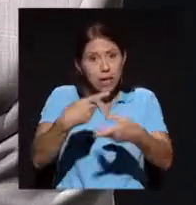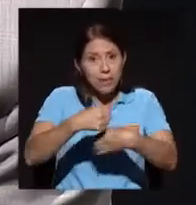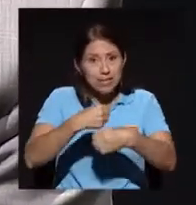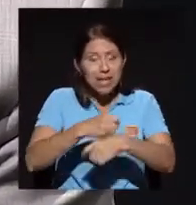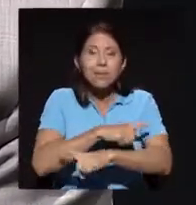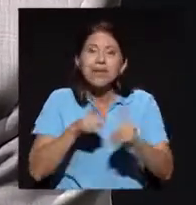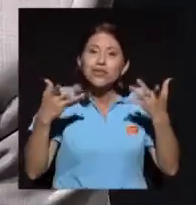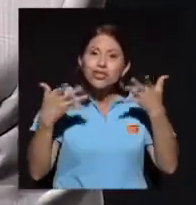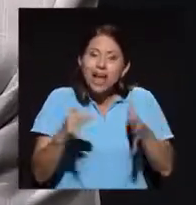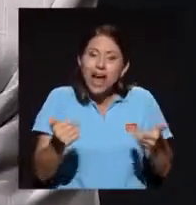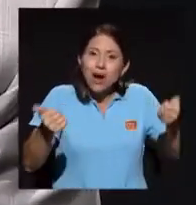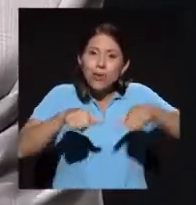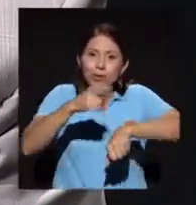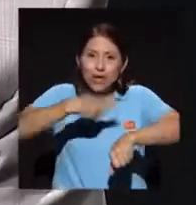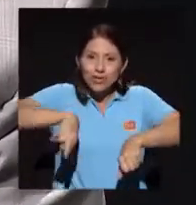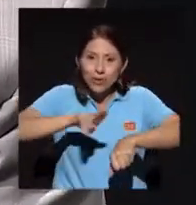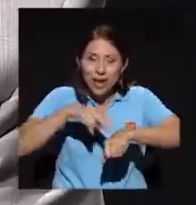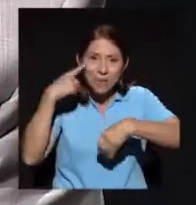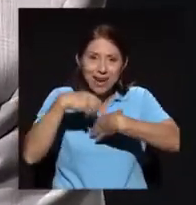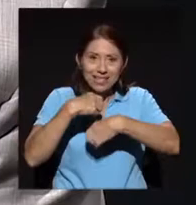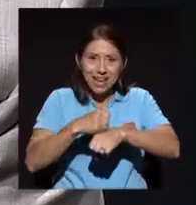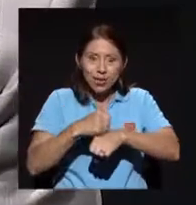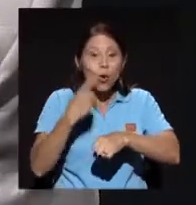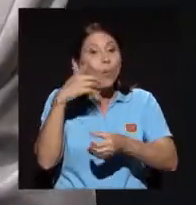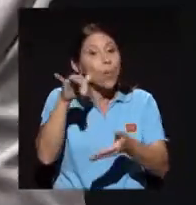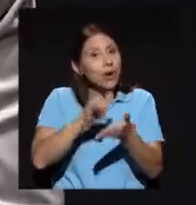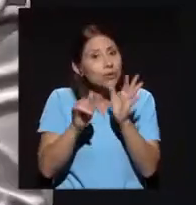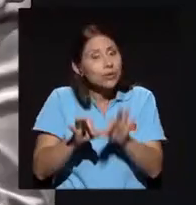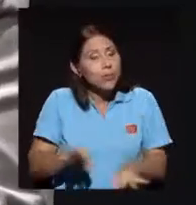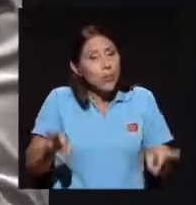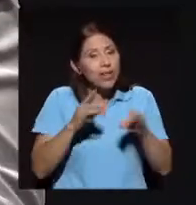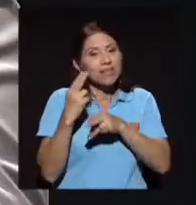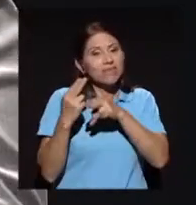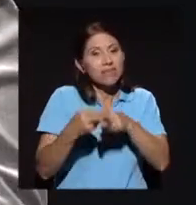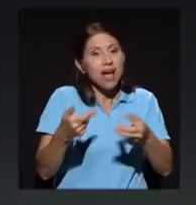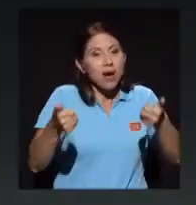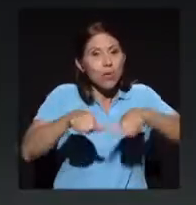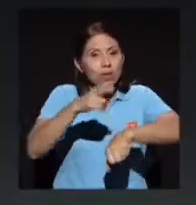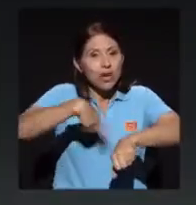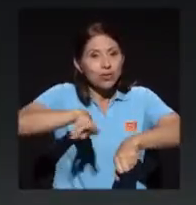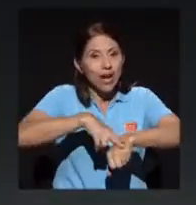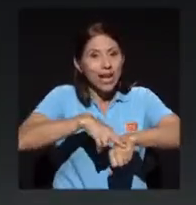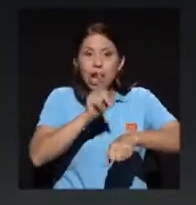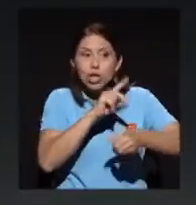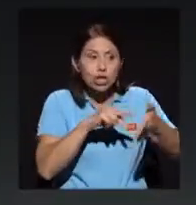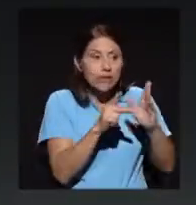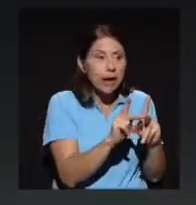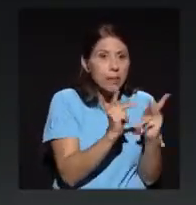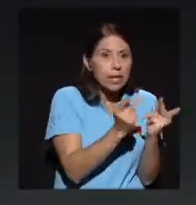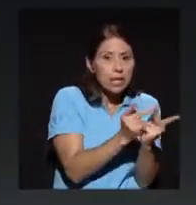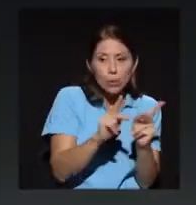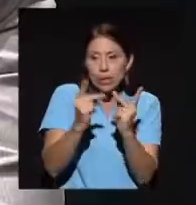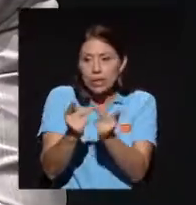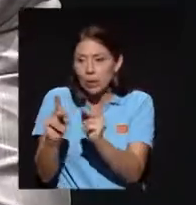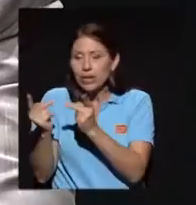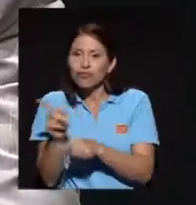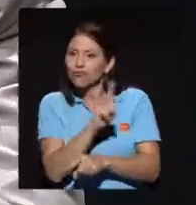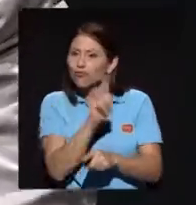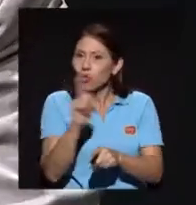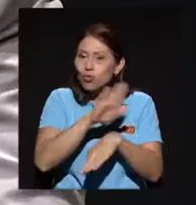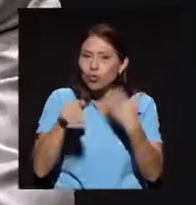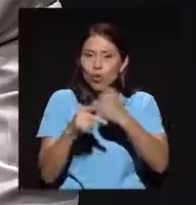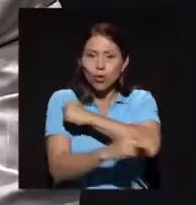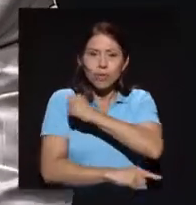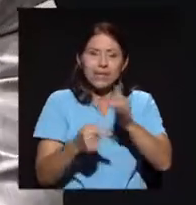nacional para hacerlo por eso es importante llamar el acuerdo nacional esto no es un partido o el otro es el país entero que lo demanda lo